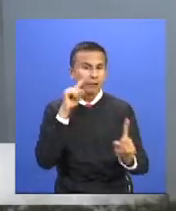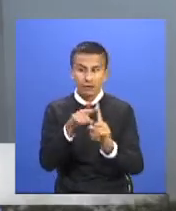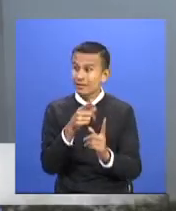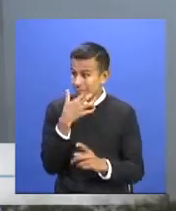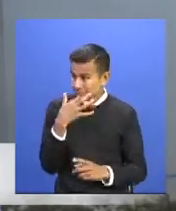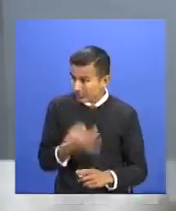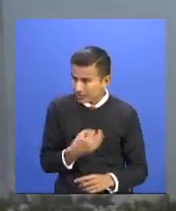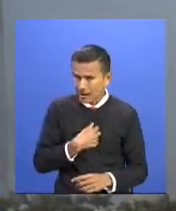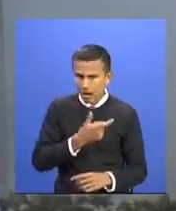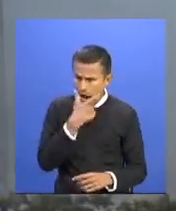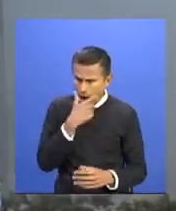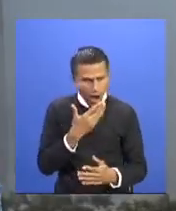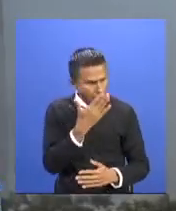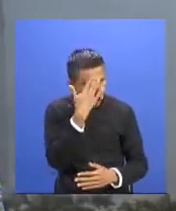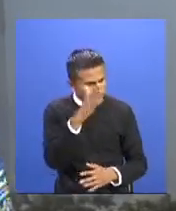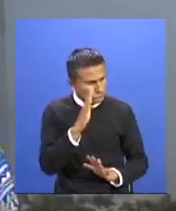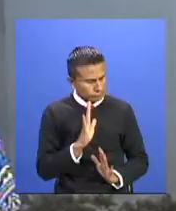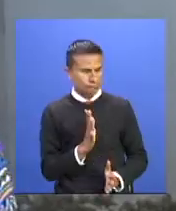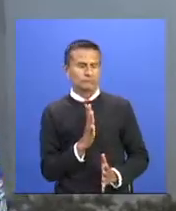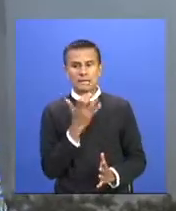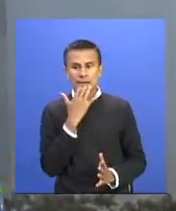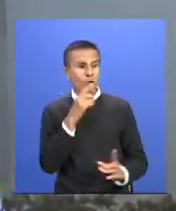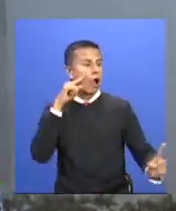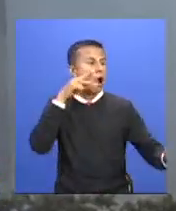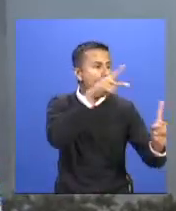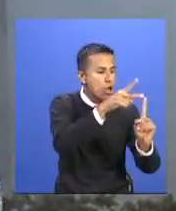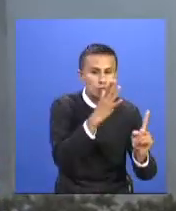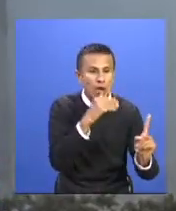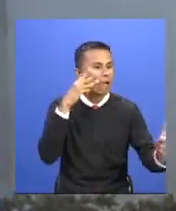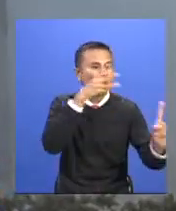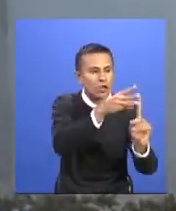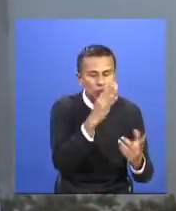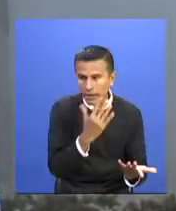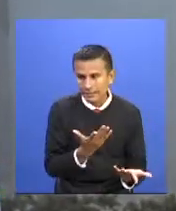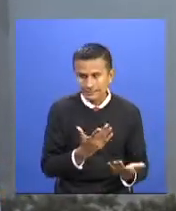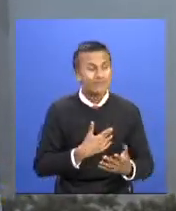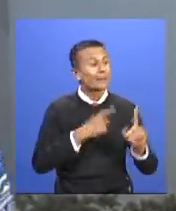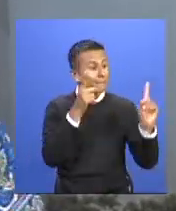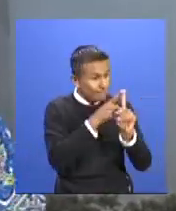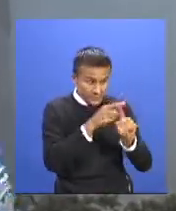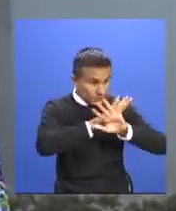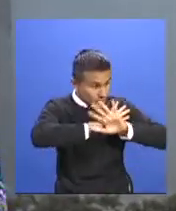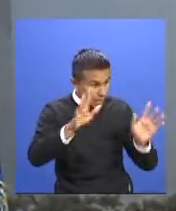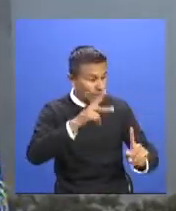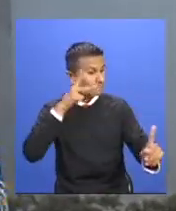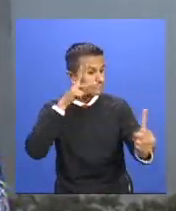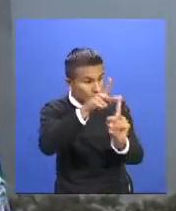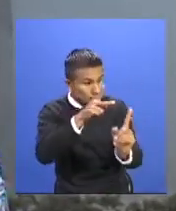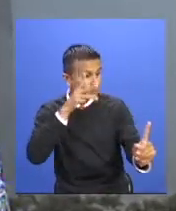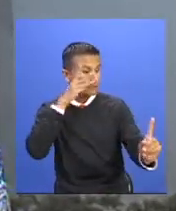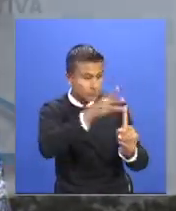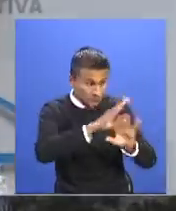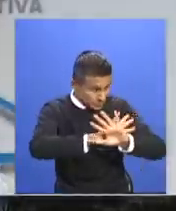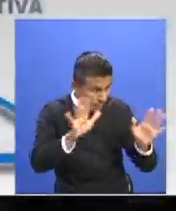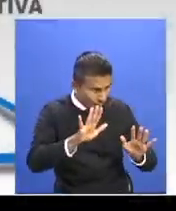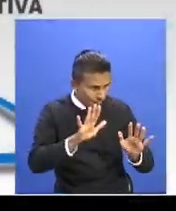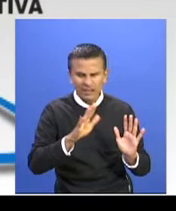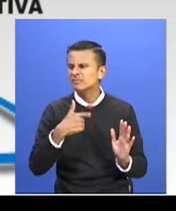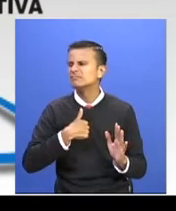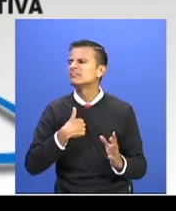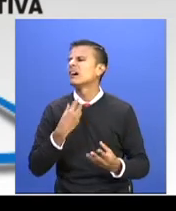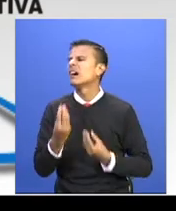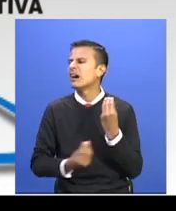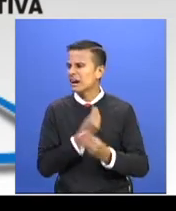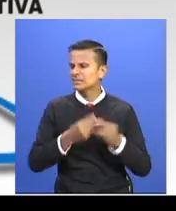Es sorprendente, pero sí ocurre. Si no se tiene, entrar a analizar esta parte. Una vez se tenga, entonces, pues